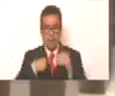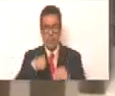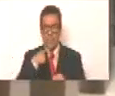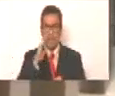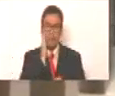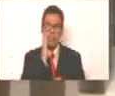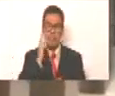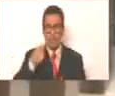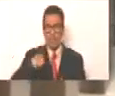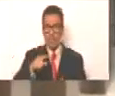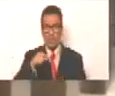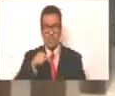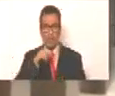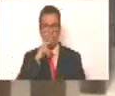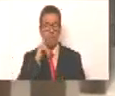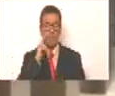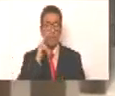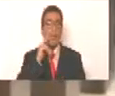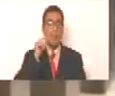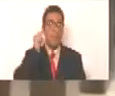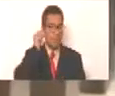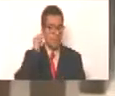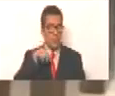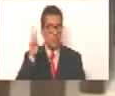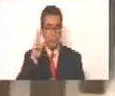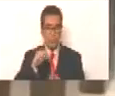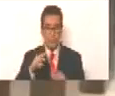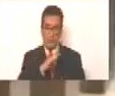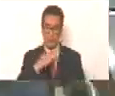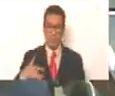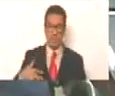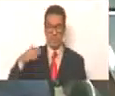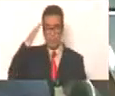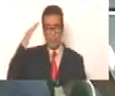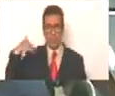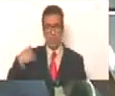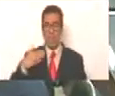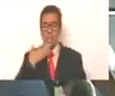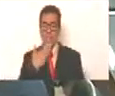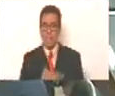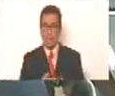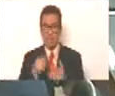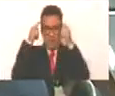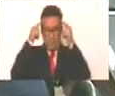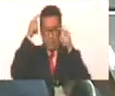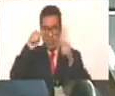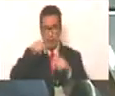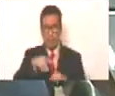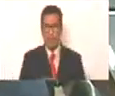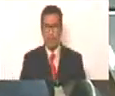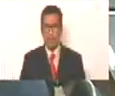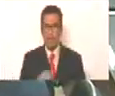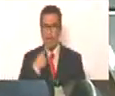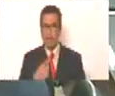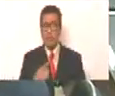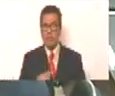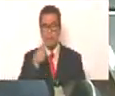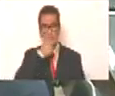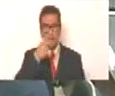mujer venezolana me siento orgullosa, porque gracias a Chávez estoy aquí en expresión de un pueblo hecho